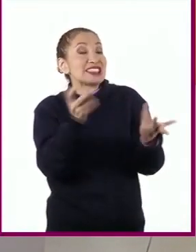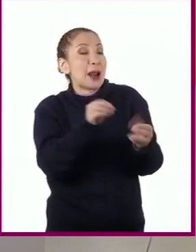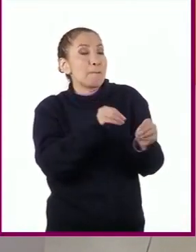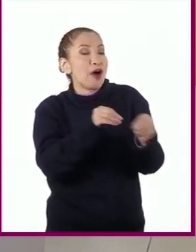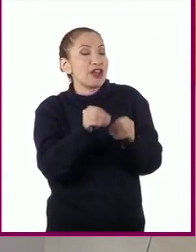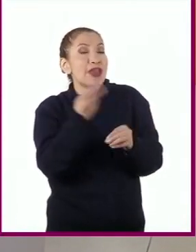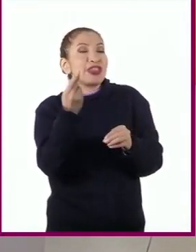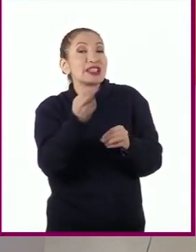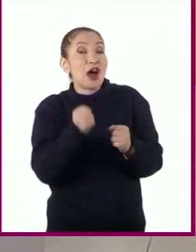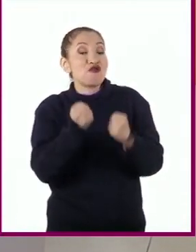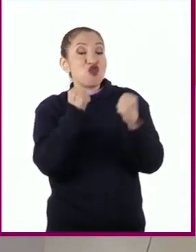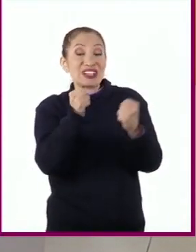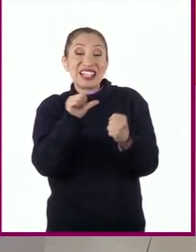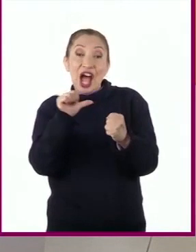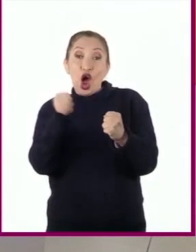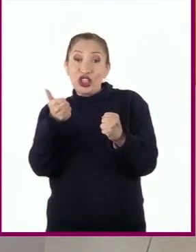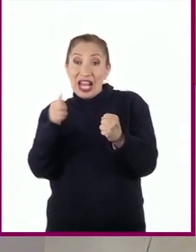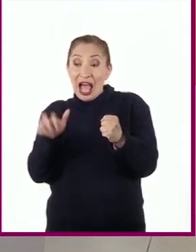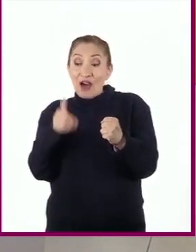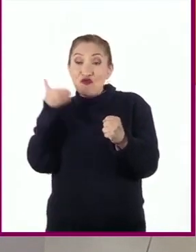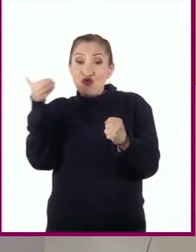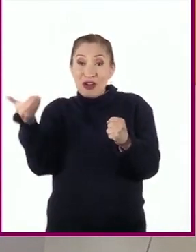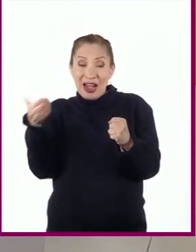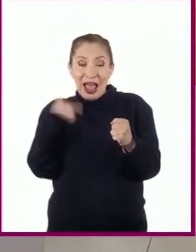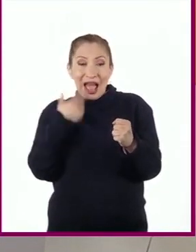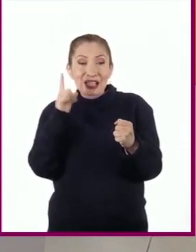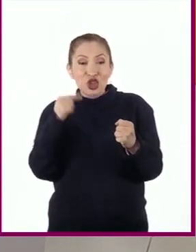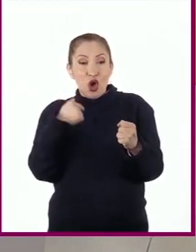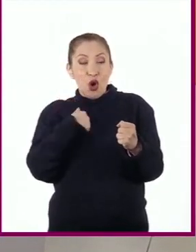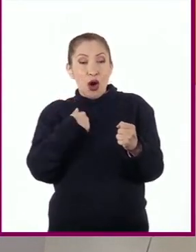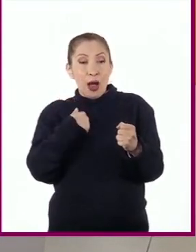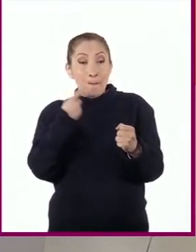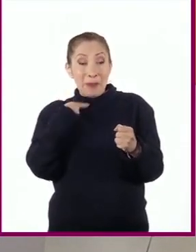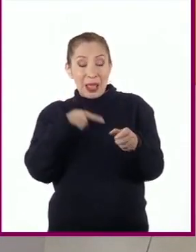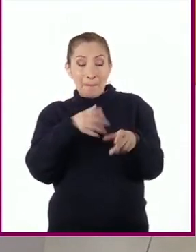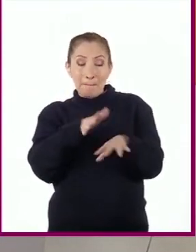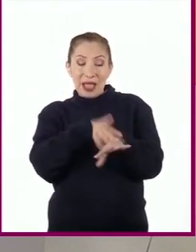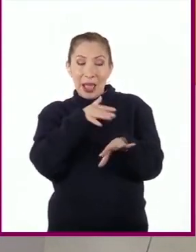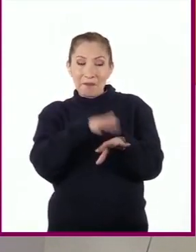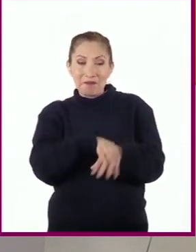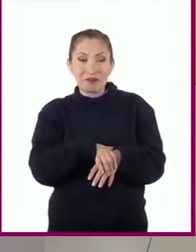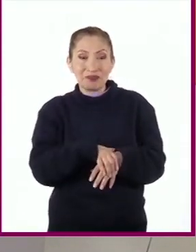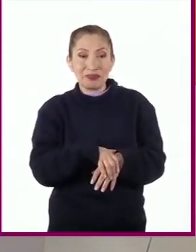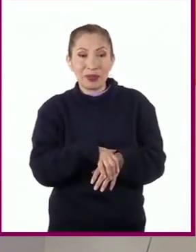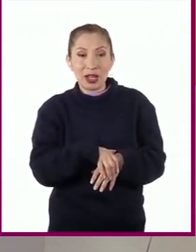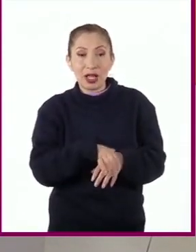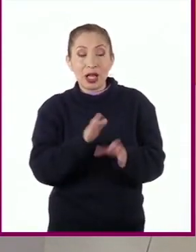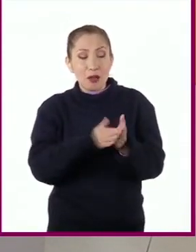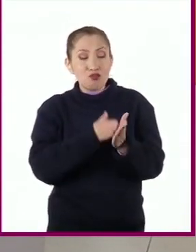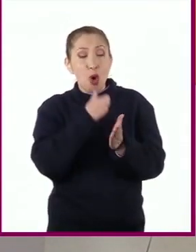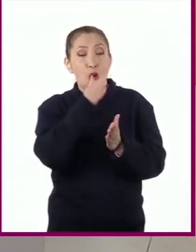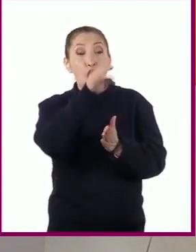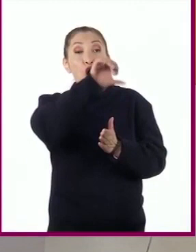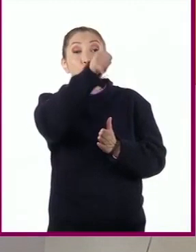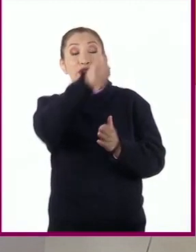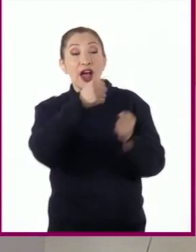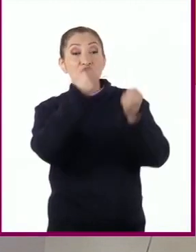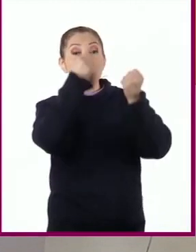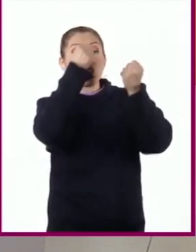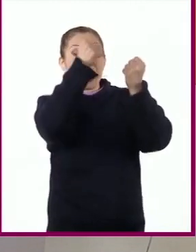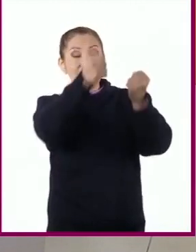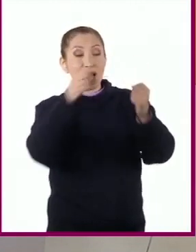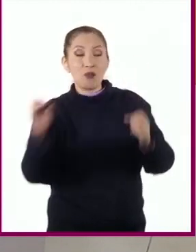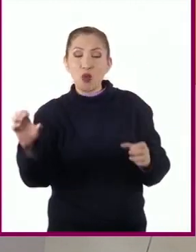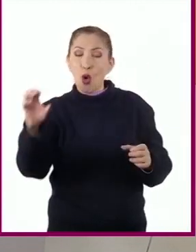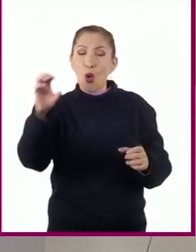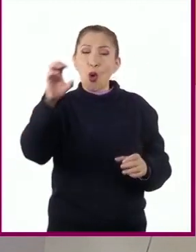necesita una fuerza externa, que en este caso será la que aplique mi pie. Y no se detendrá hasta que otra fuerza externa